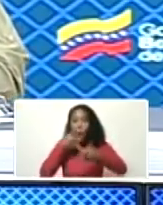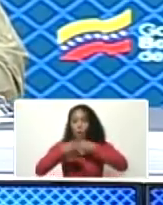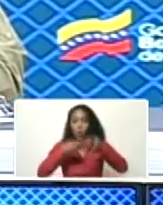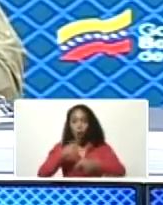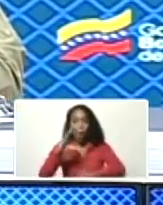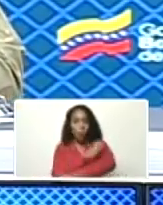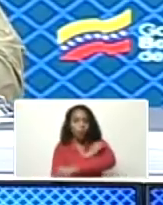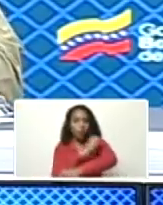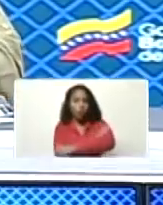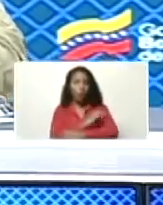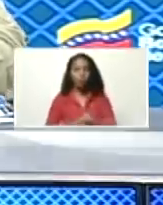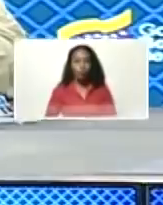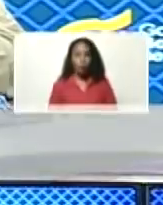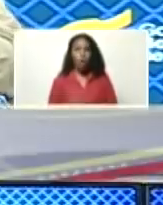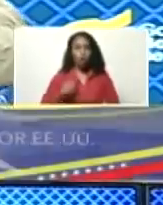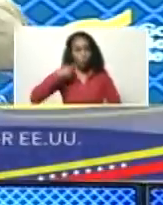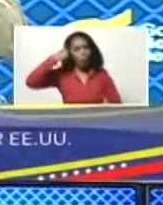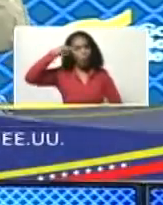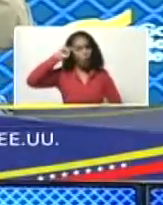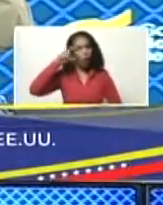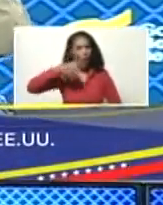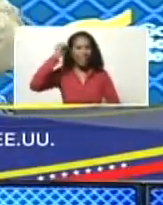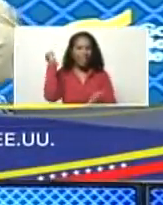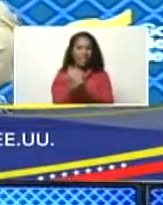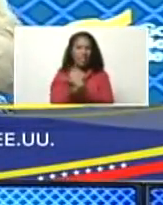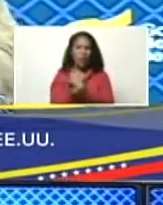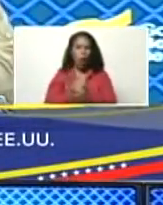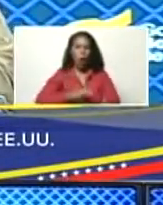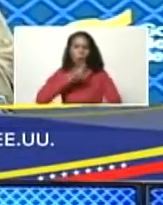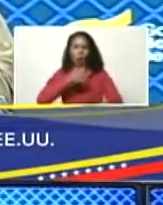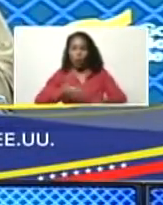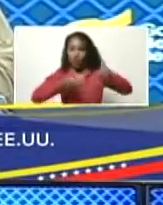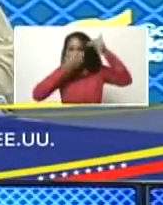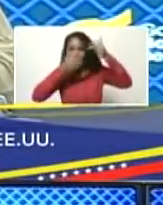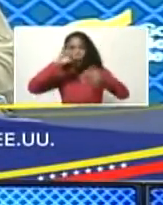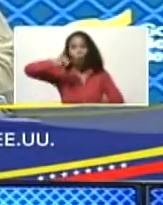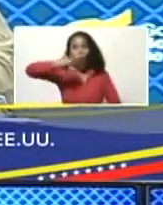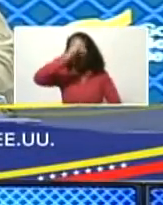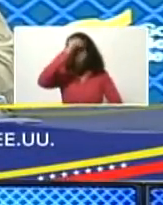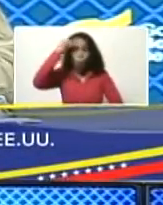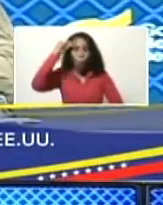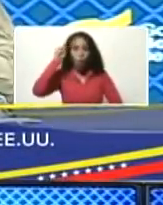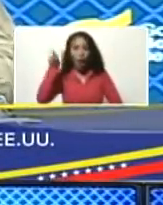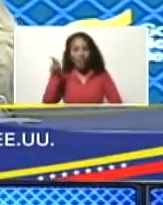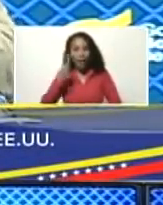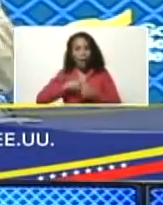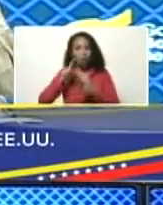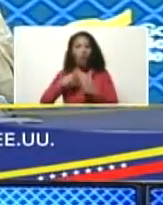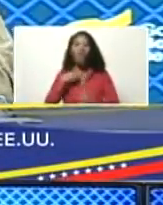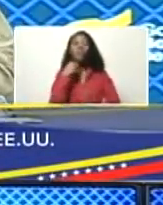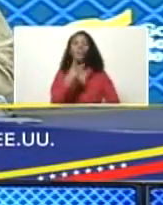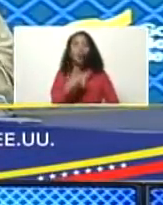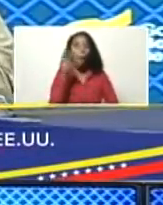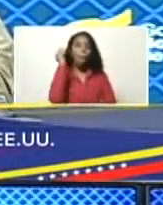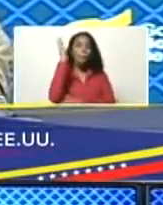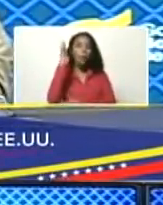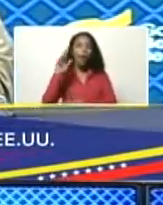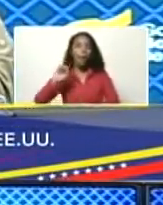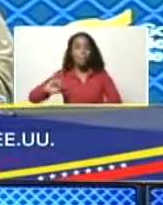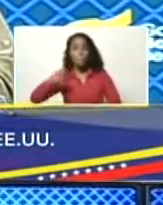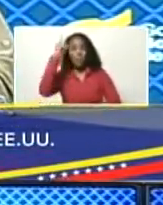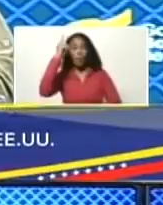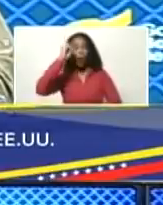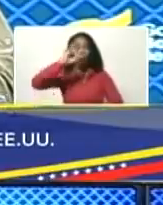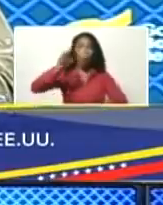de la oposición. Yo recuerdo al asesino criminal terrorista de Julio Borges, para entonces vocero parlamentario de Primero